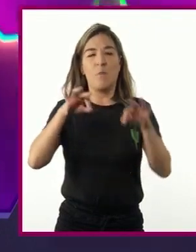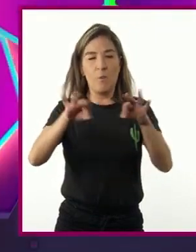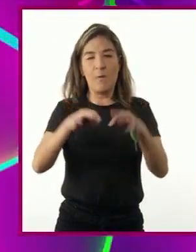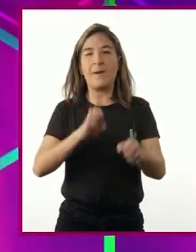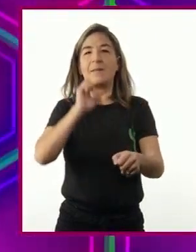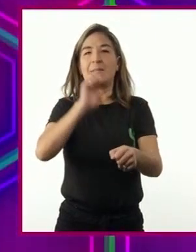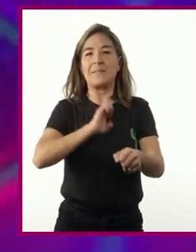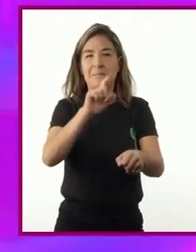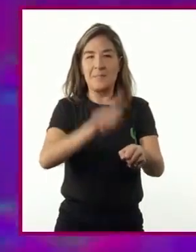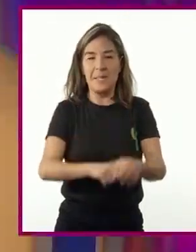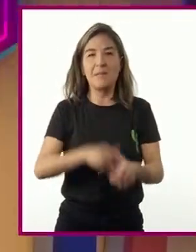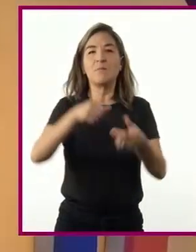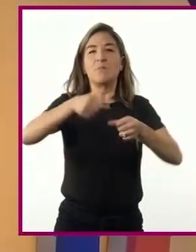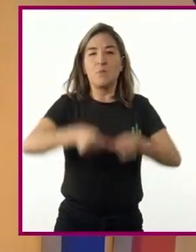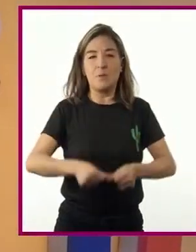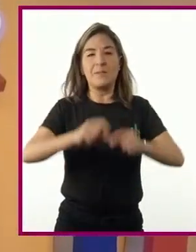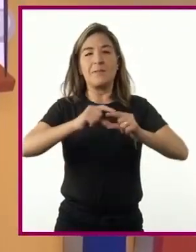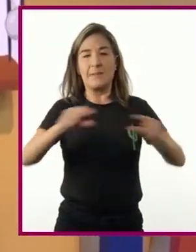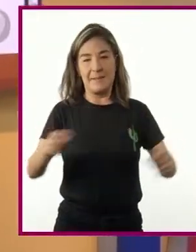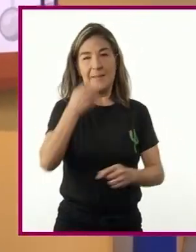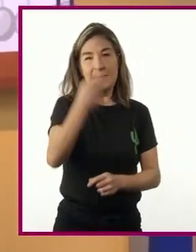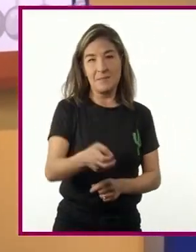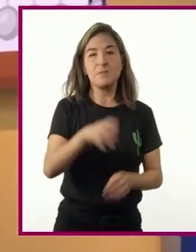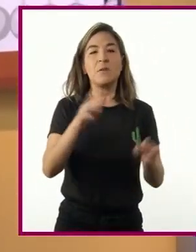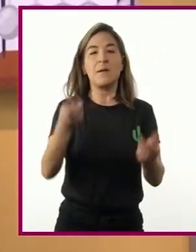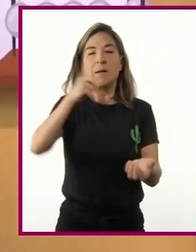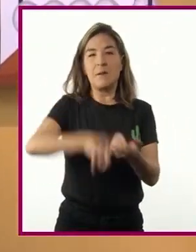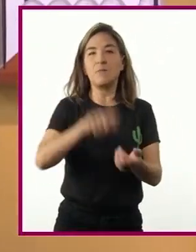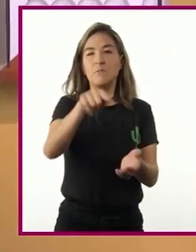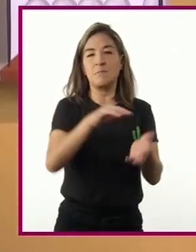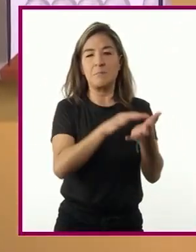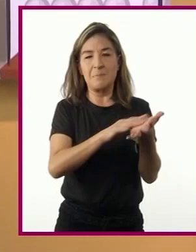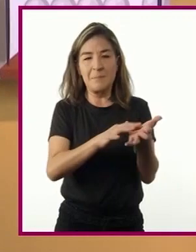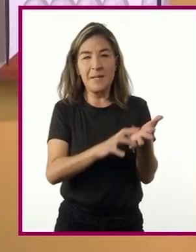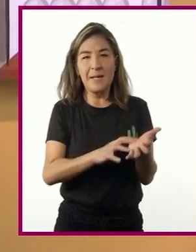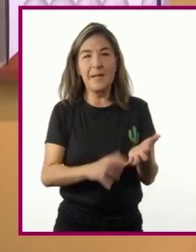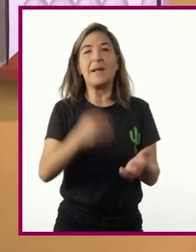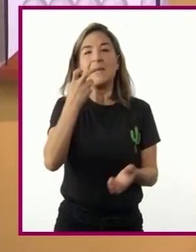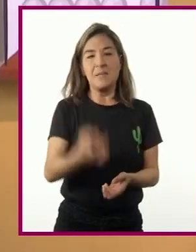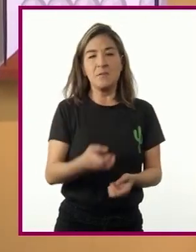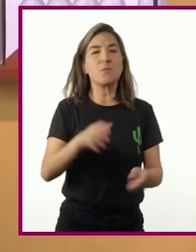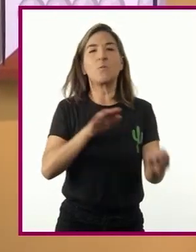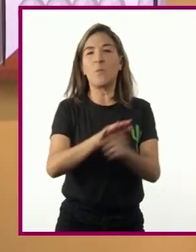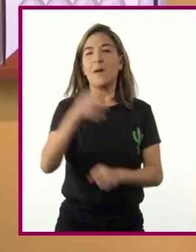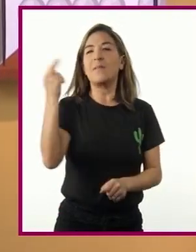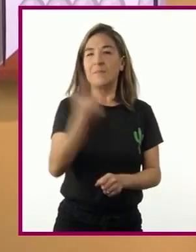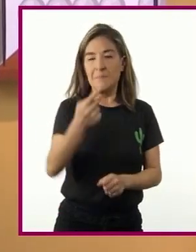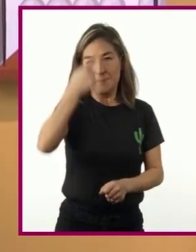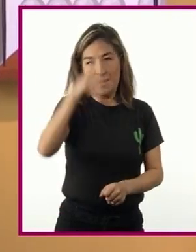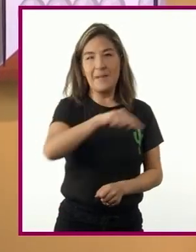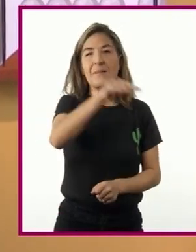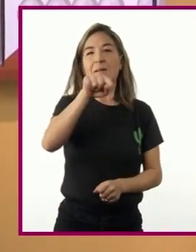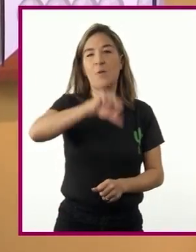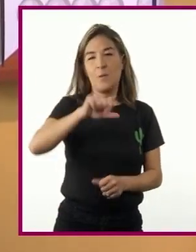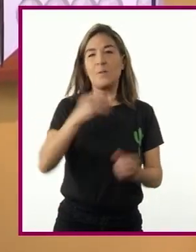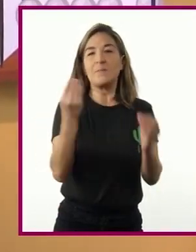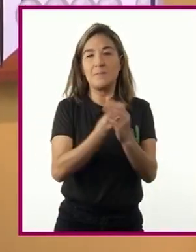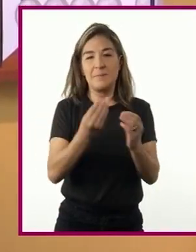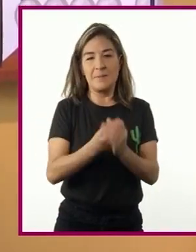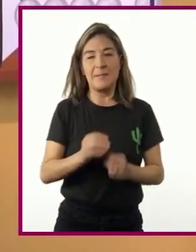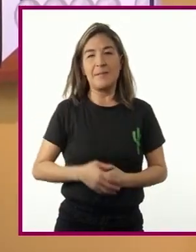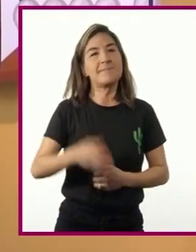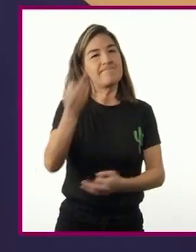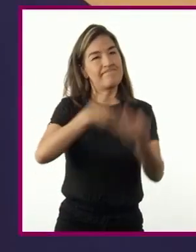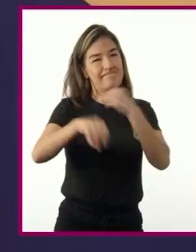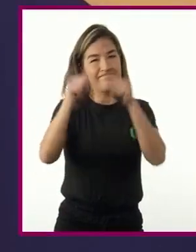y regleta para hacer sus anotaciones en sistema braille. Principalmente lo que necesitarán para las sesiones, toda